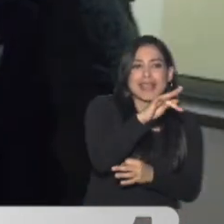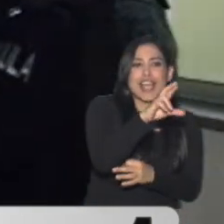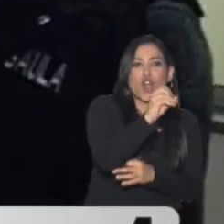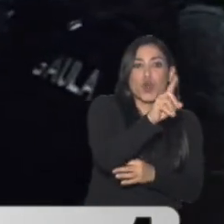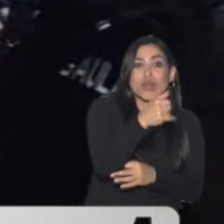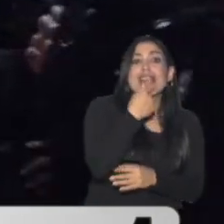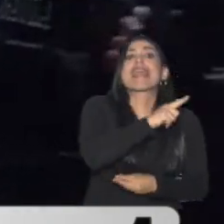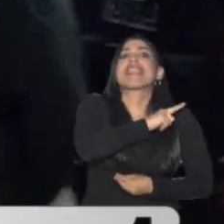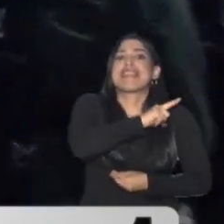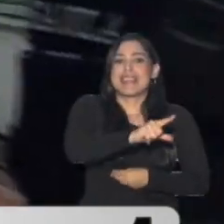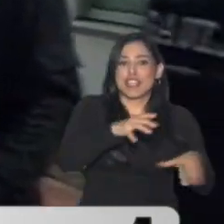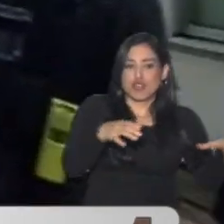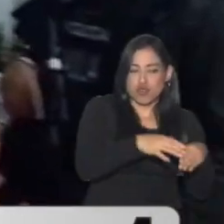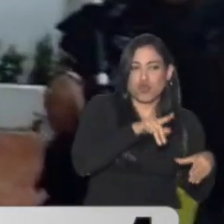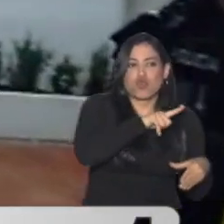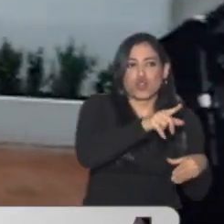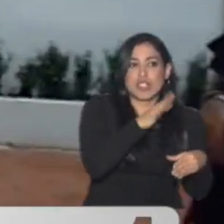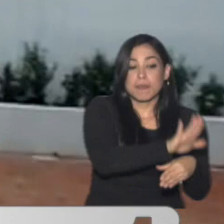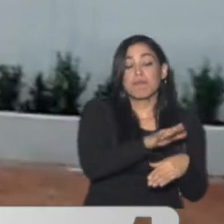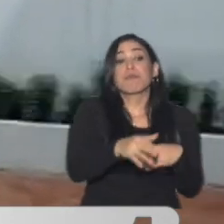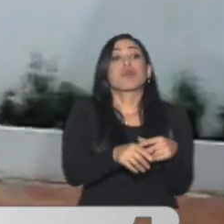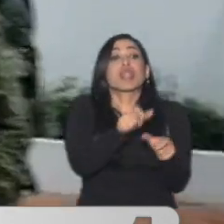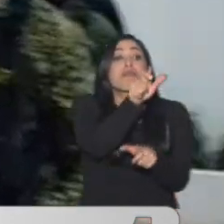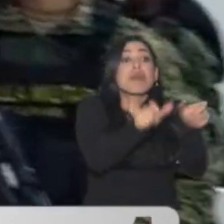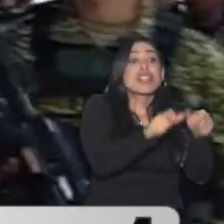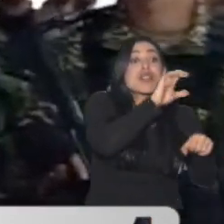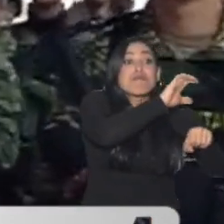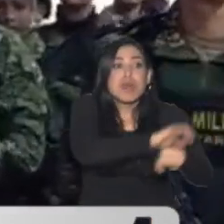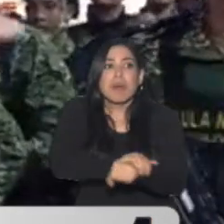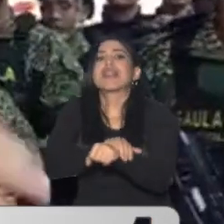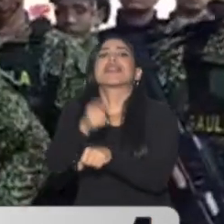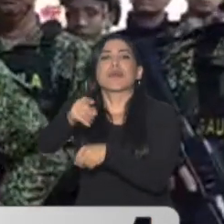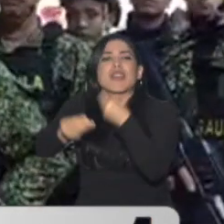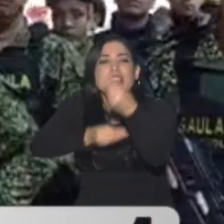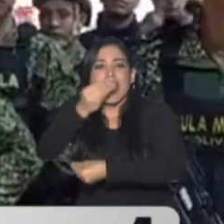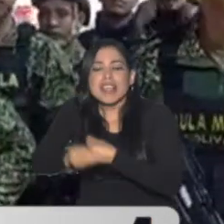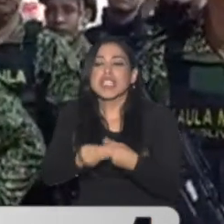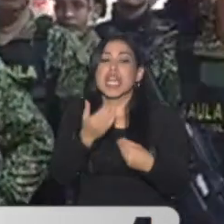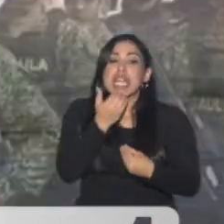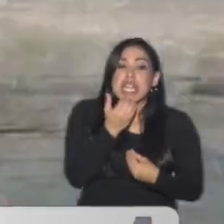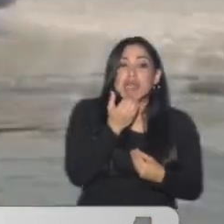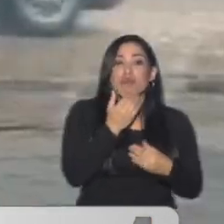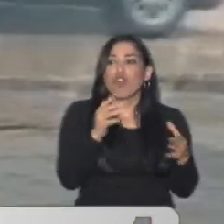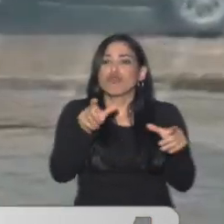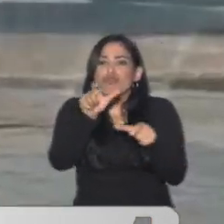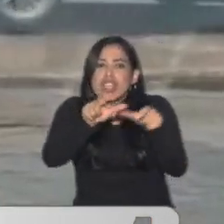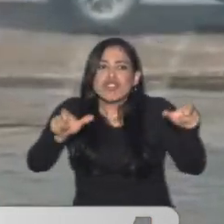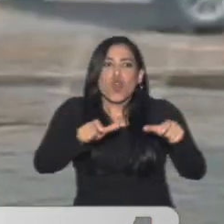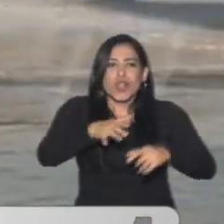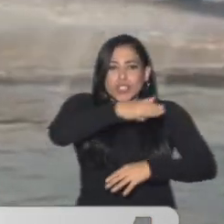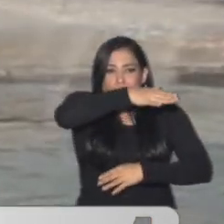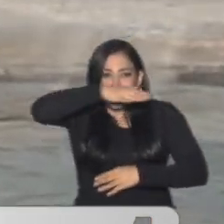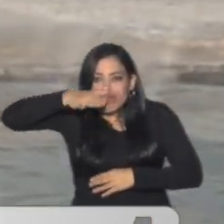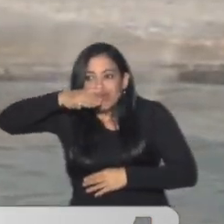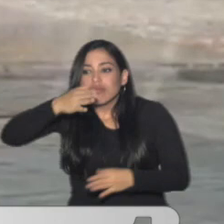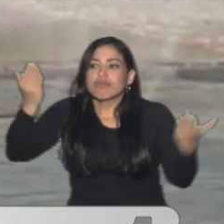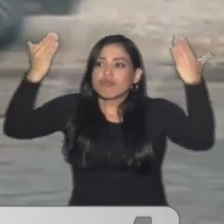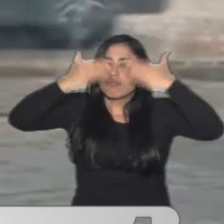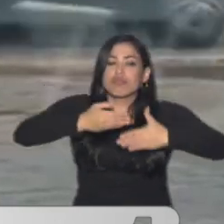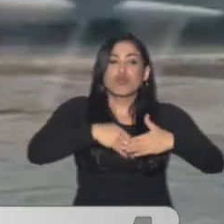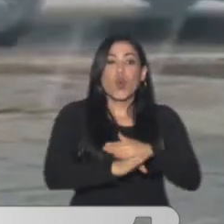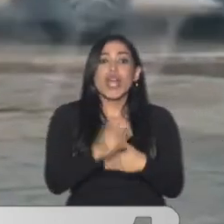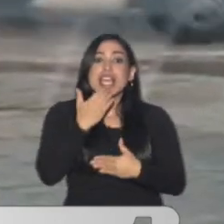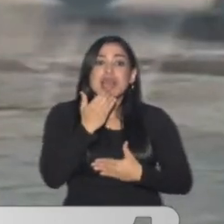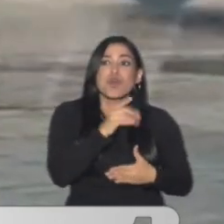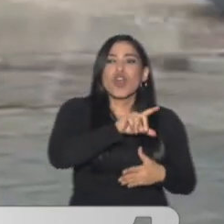que lideraba la estructura criminal estas personas también participaban en el traslado y almacenamiento de cocaína que el clan del golfo